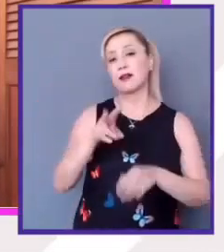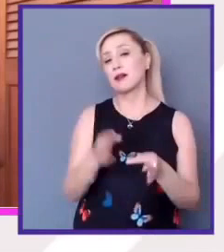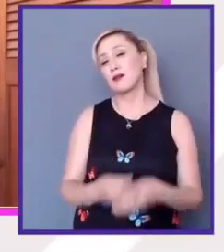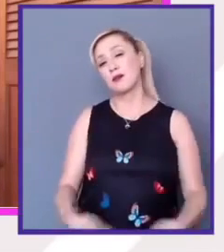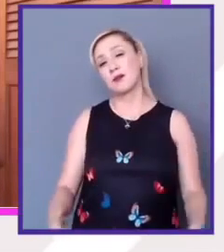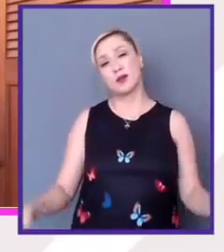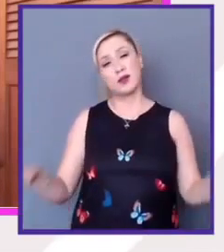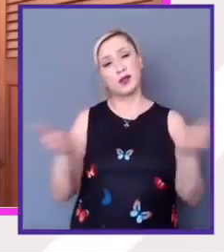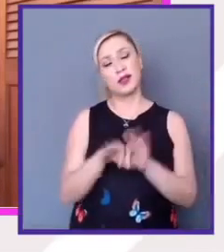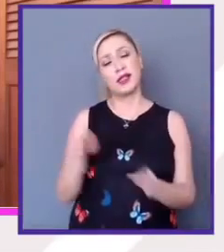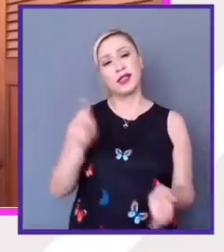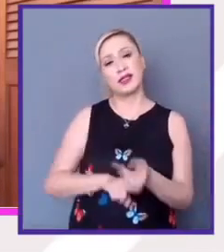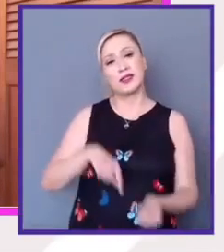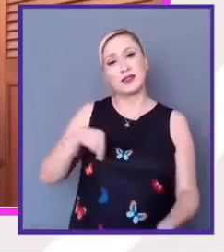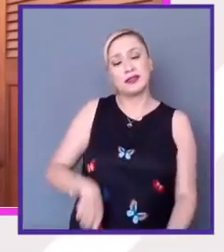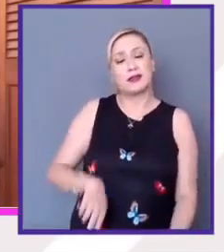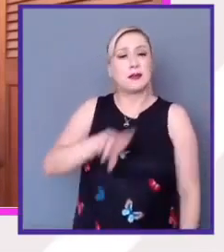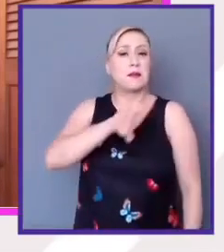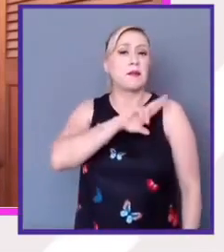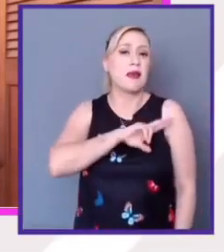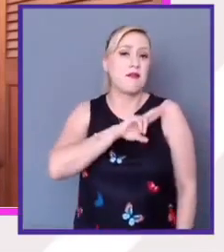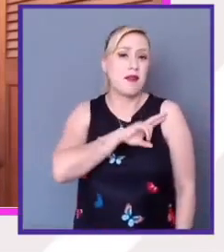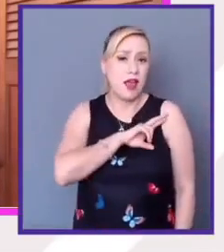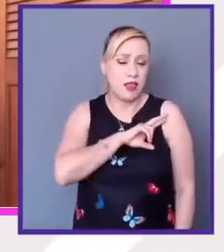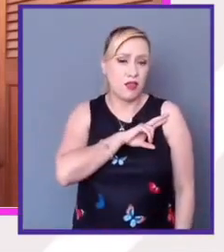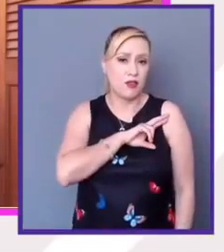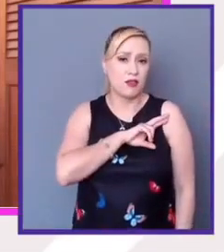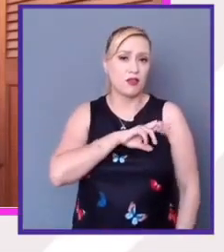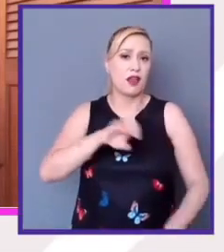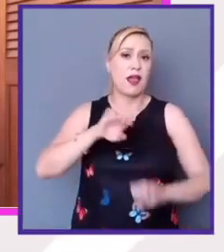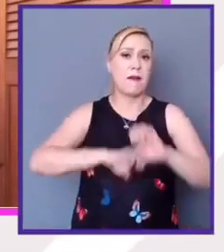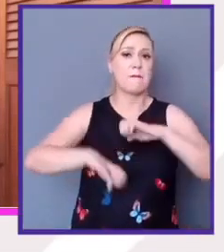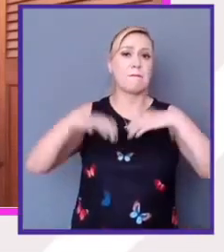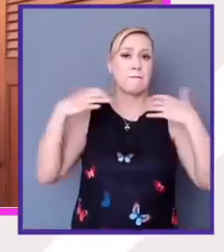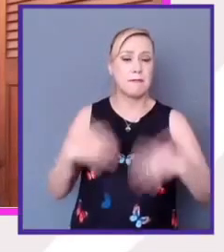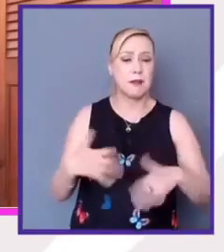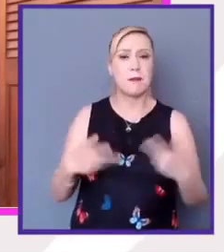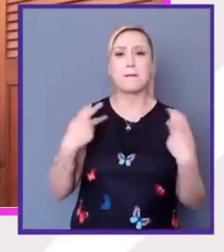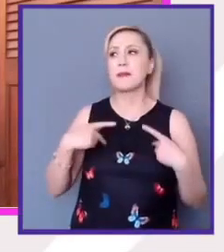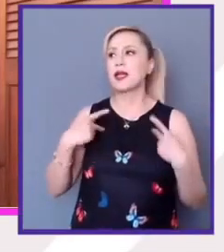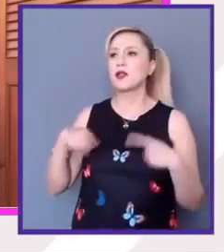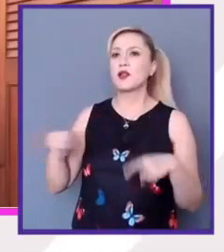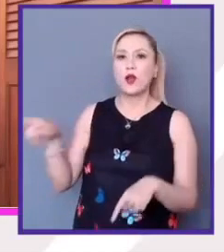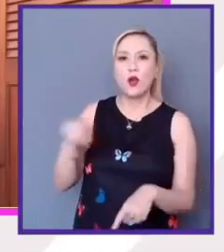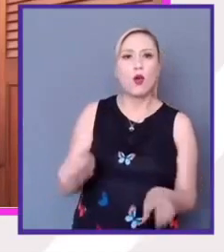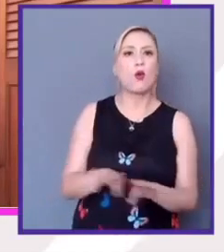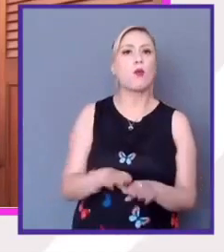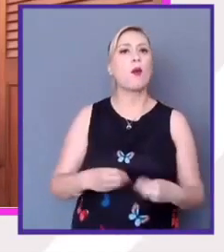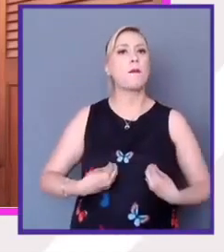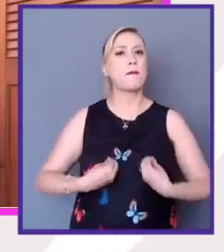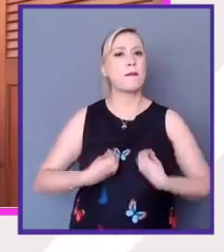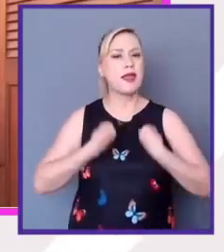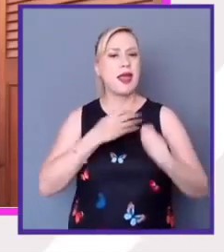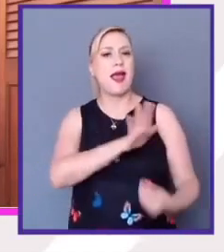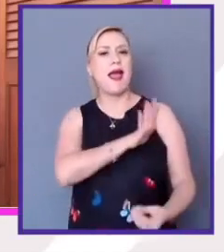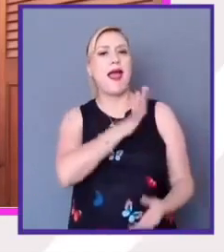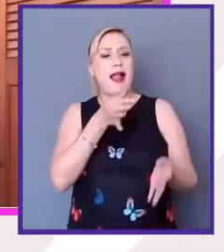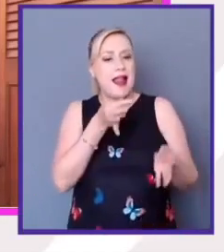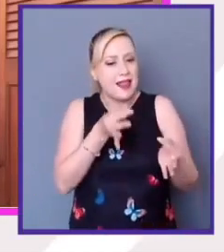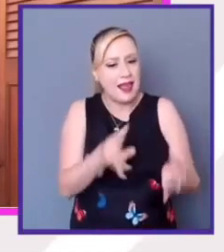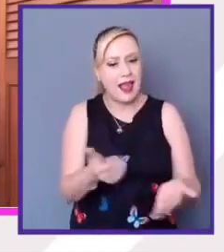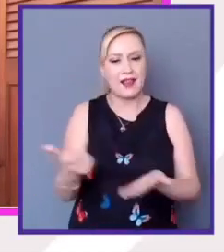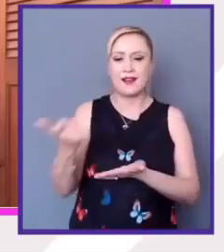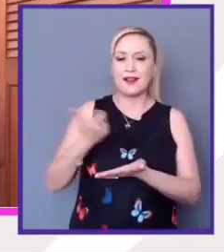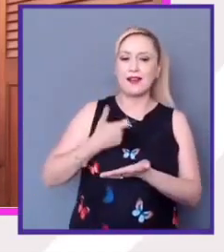tiene el sector privado en la movilidad de las personas, en la calidad de vida de las personas, en la vida digna de las